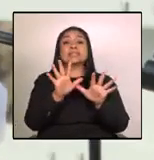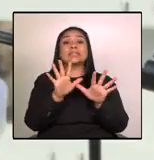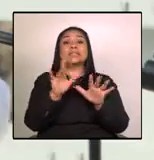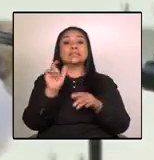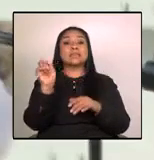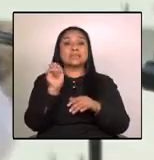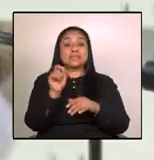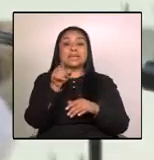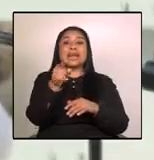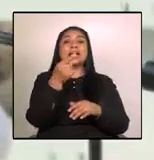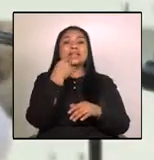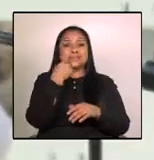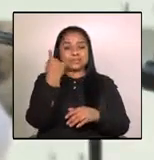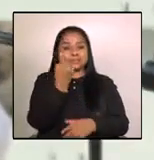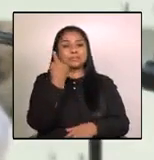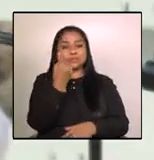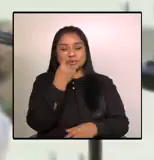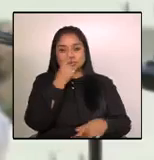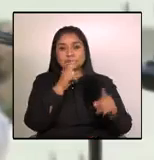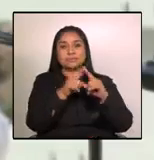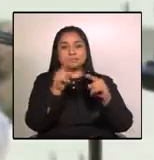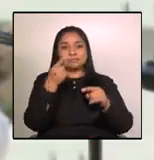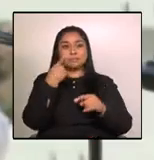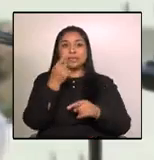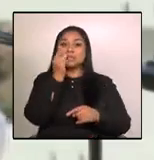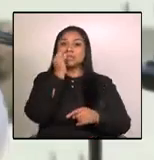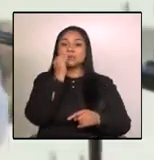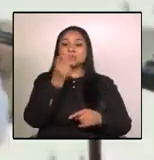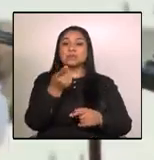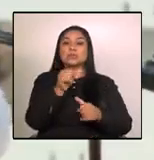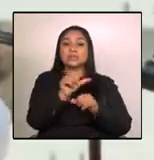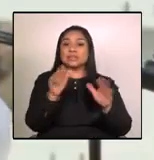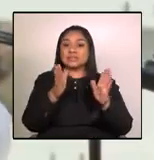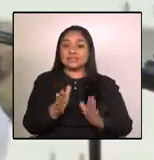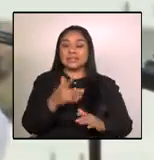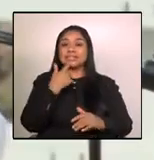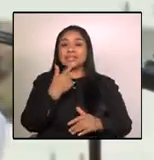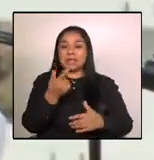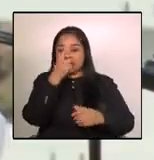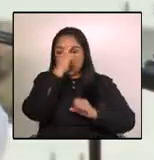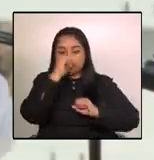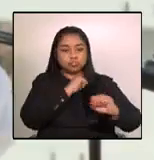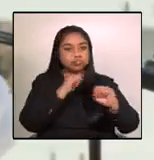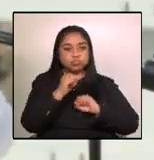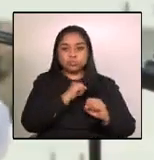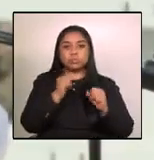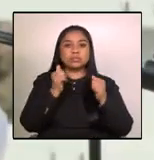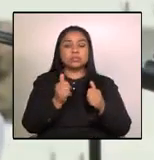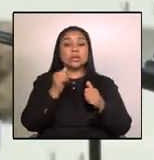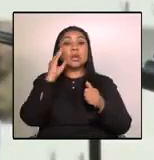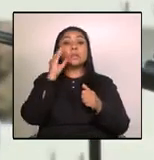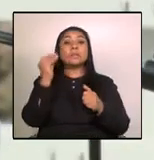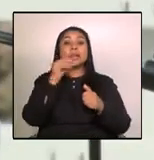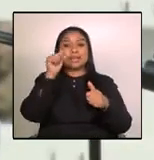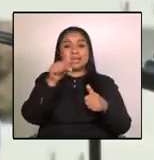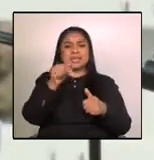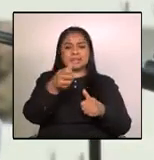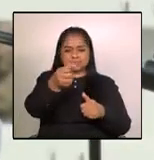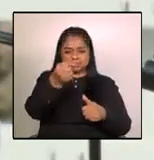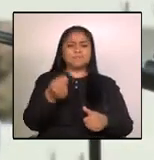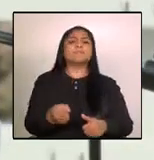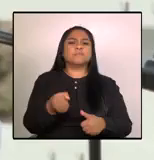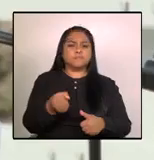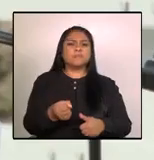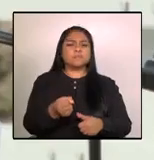es ahí donde valoramos que el señor constructor haya hecho su trabajo, porque también aquí somos estrictos